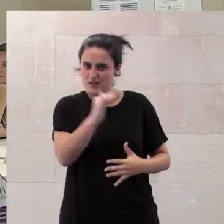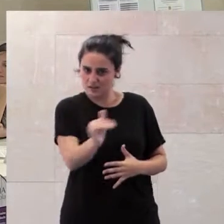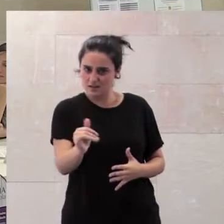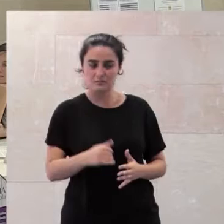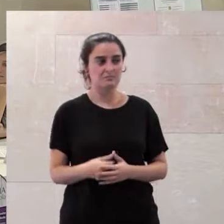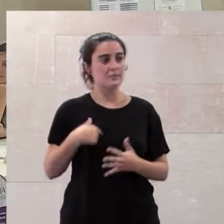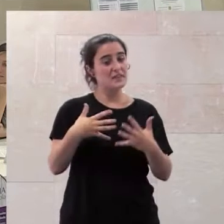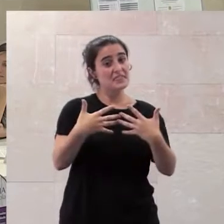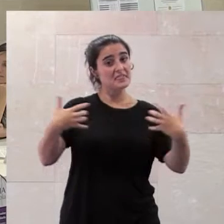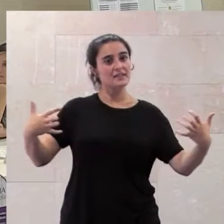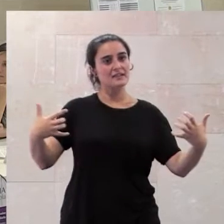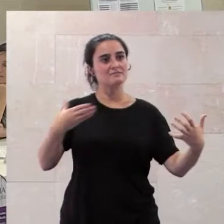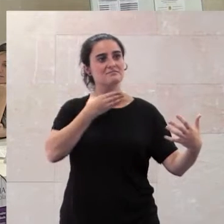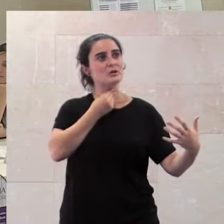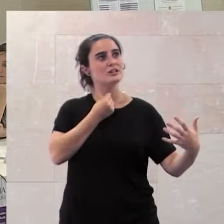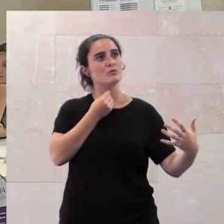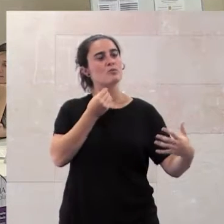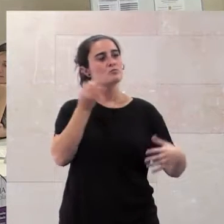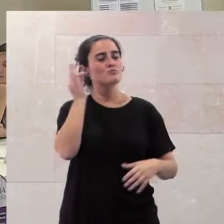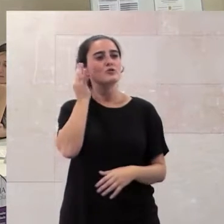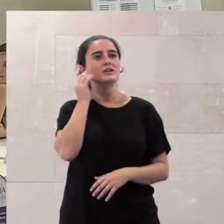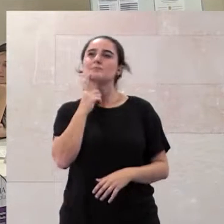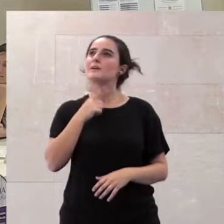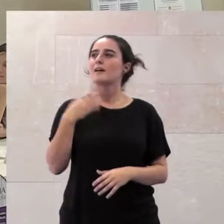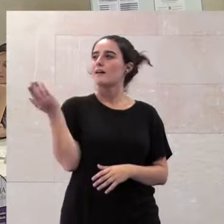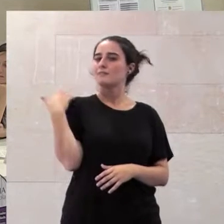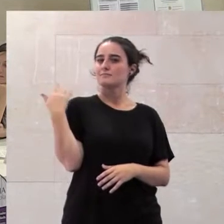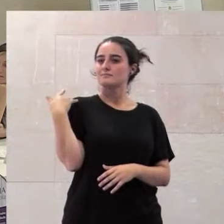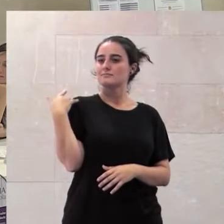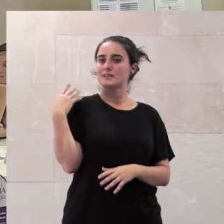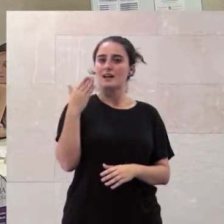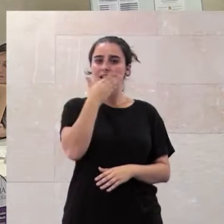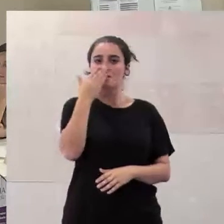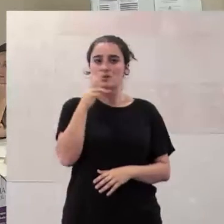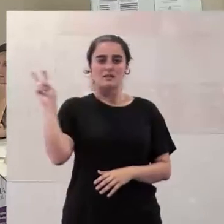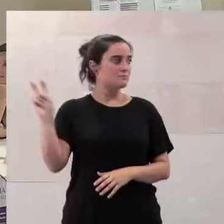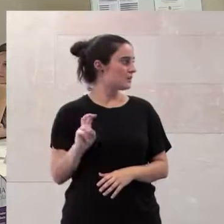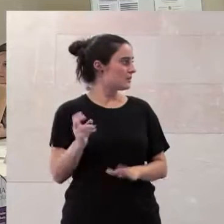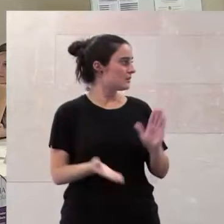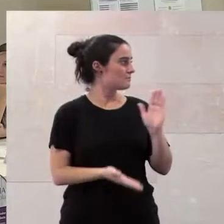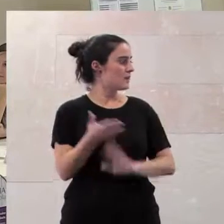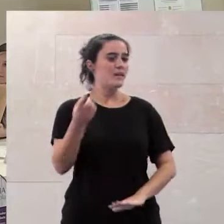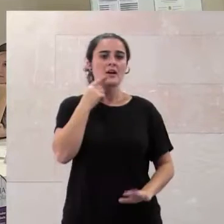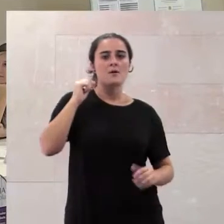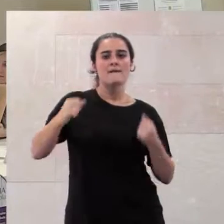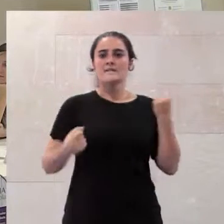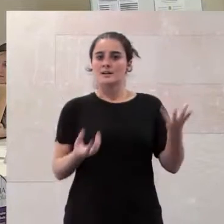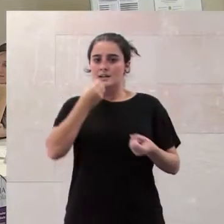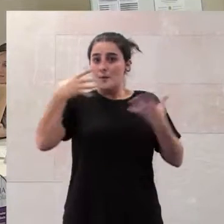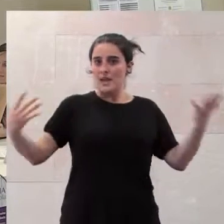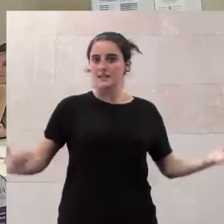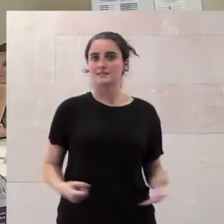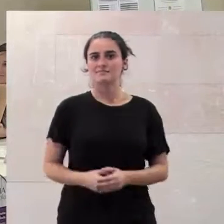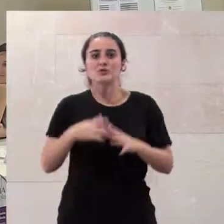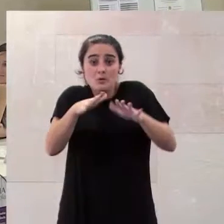como cita, a mí me gusta mucho, una mujer una vez me comentó eso, ¿no? Vino a la escuela y cuando salía hacía así, decía, ¡ay! ¡Ay, qué bien estoy! Y